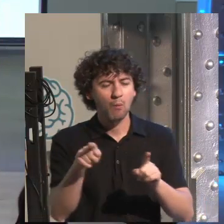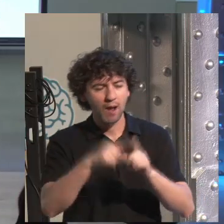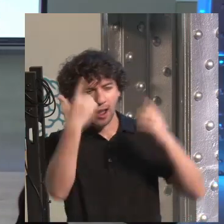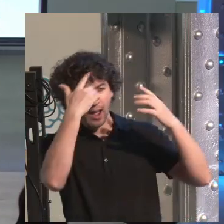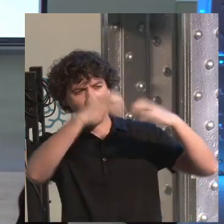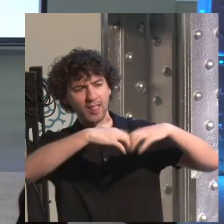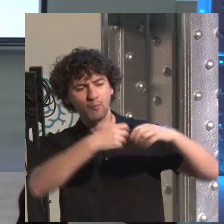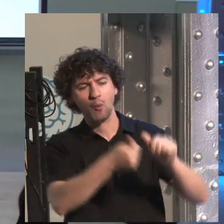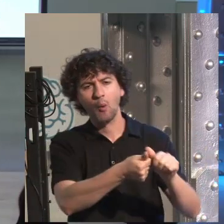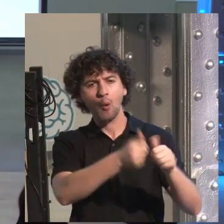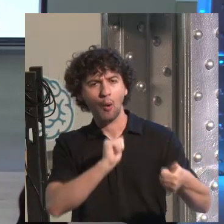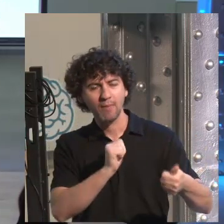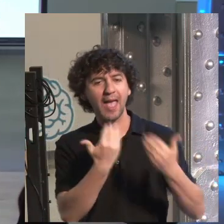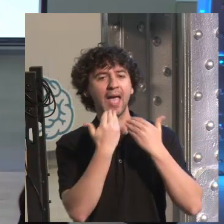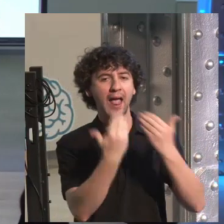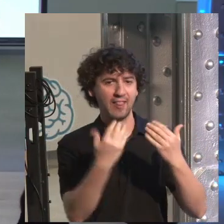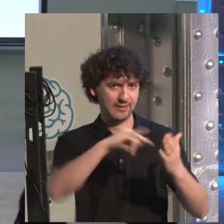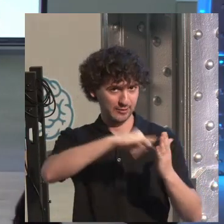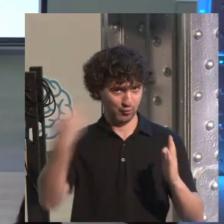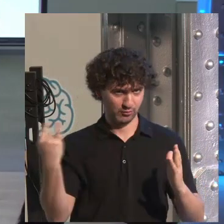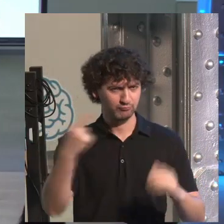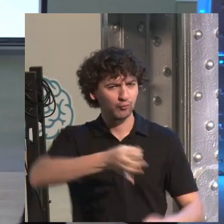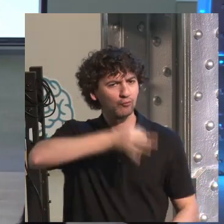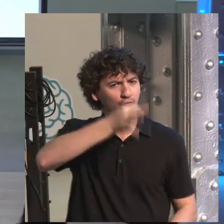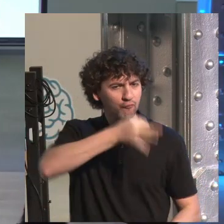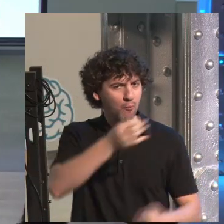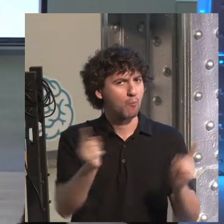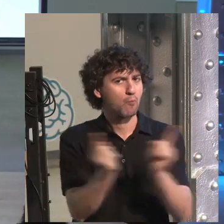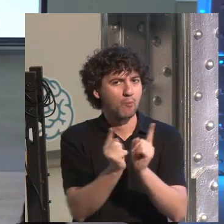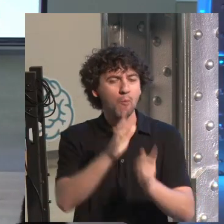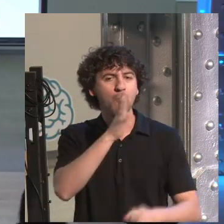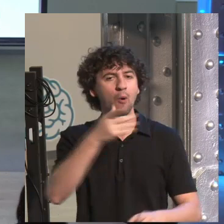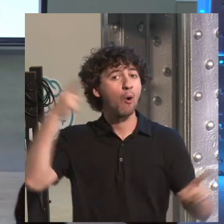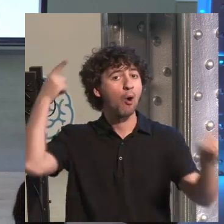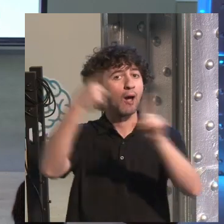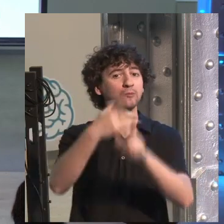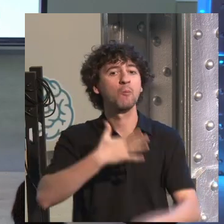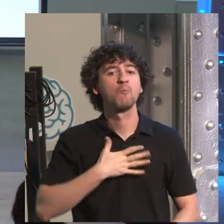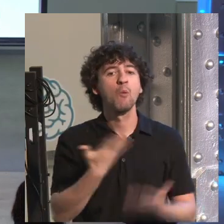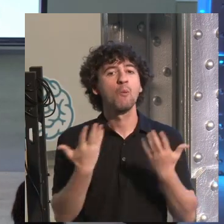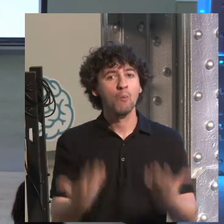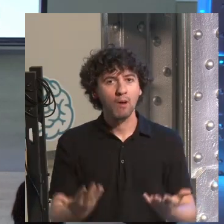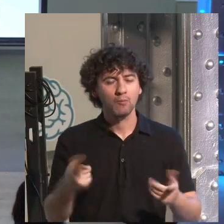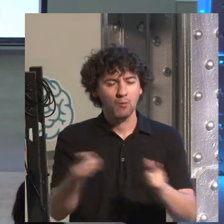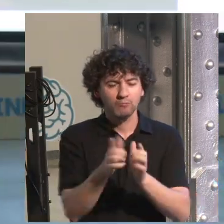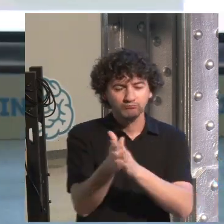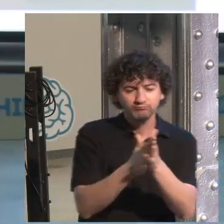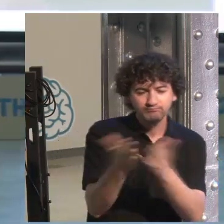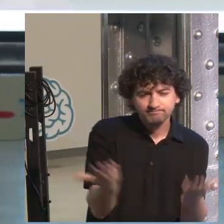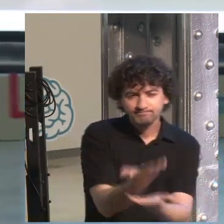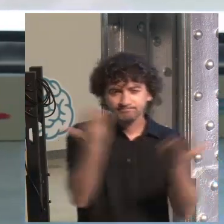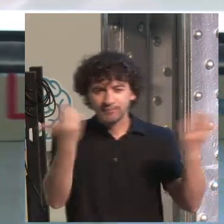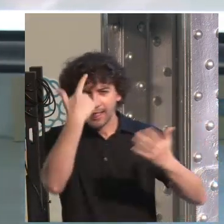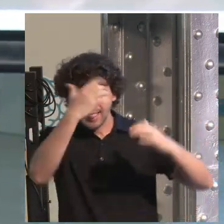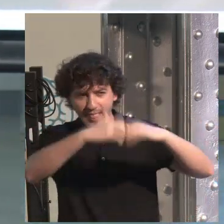cerebro. Y todo ello usando tecnología. Va a ser una charla muy rápida porque mi objetivo es mostrar y estimular vuestros cerebros